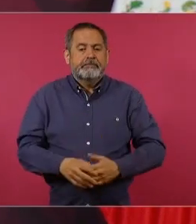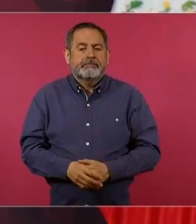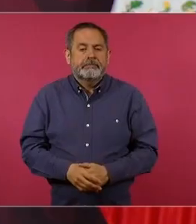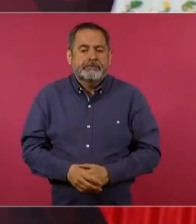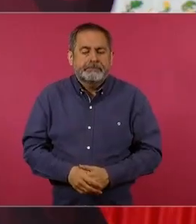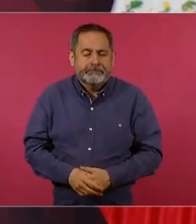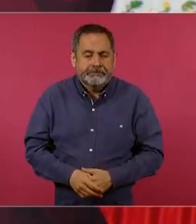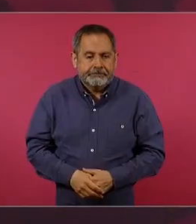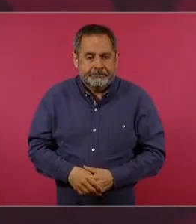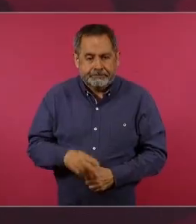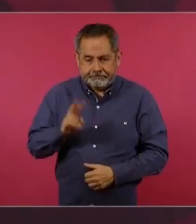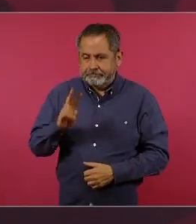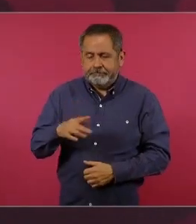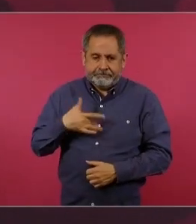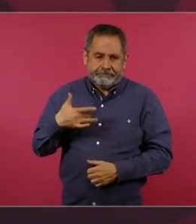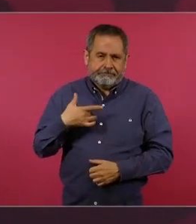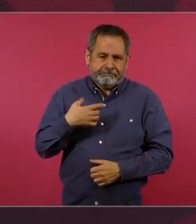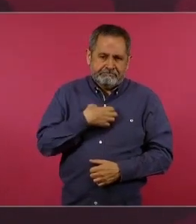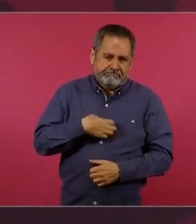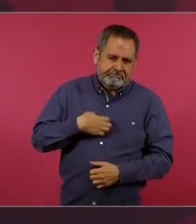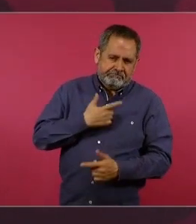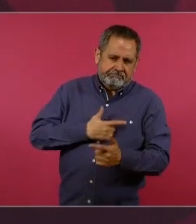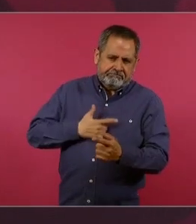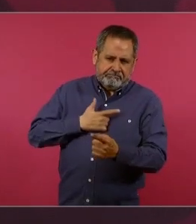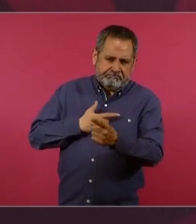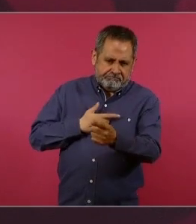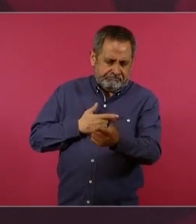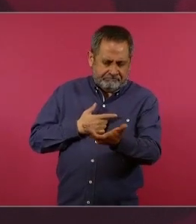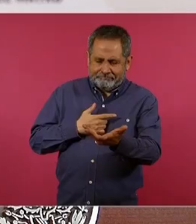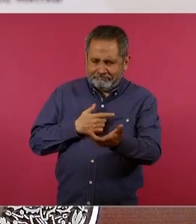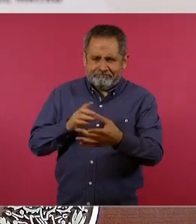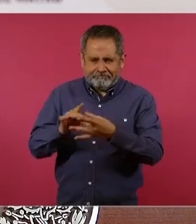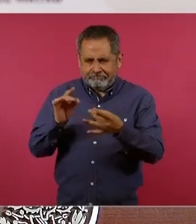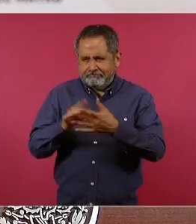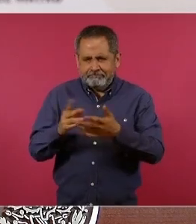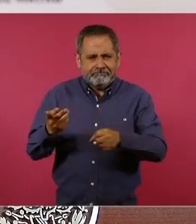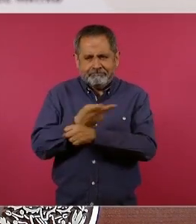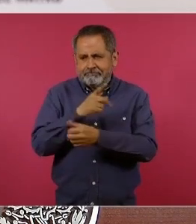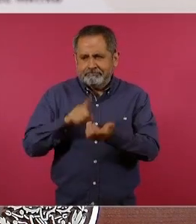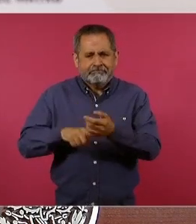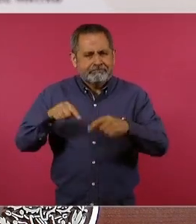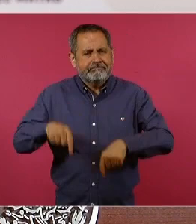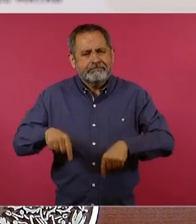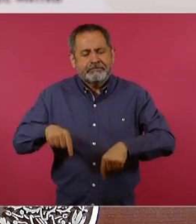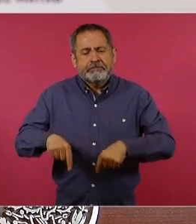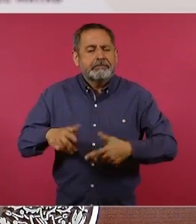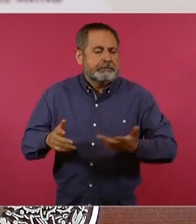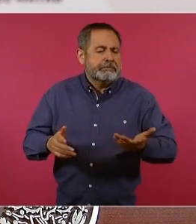me da mucho gusto, pues, todo lo que está pasando aquí